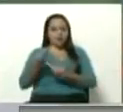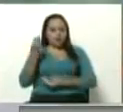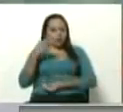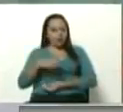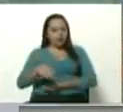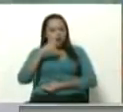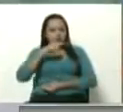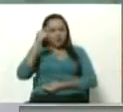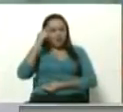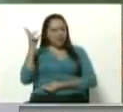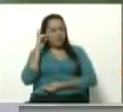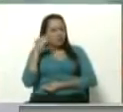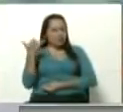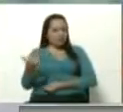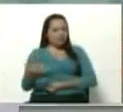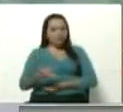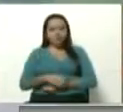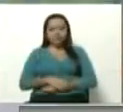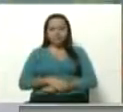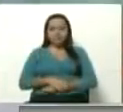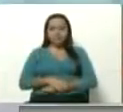Buenos días, te escuchamos, adelante.